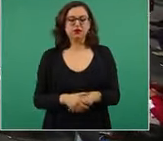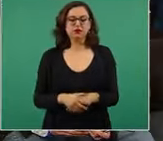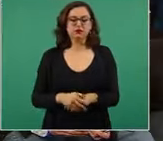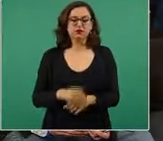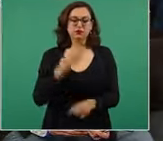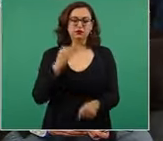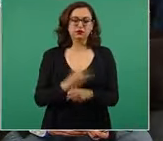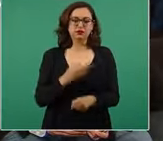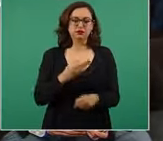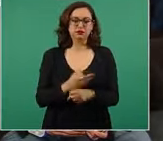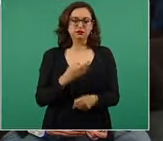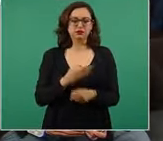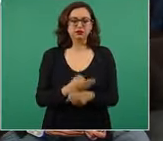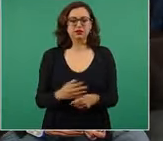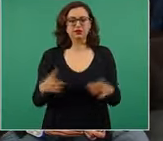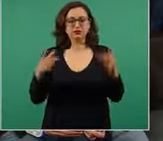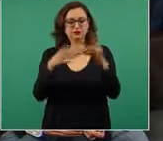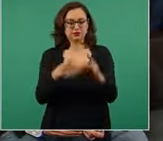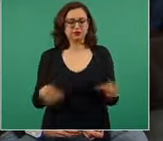rápido.